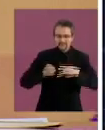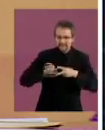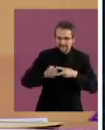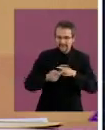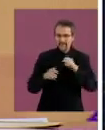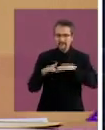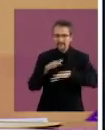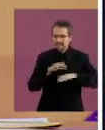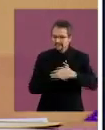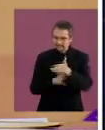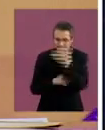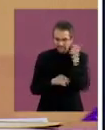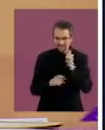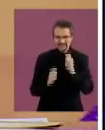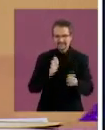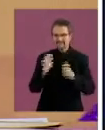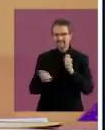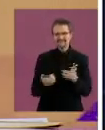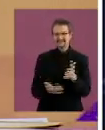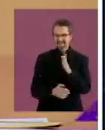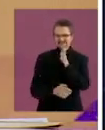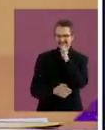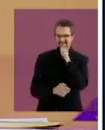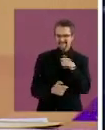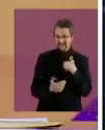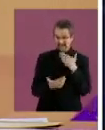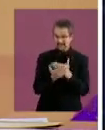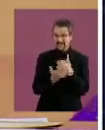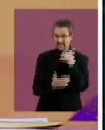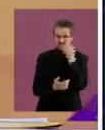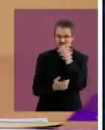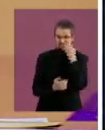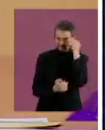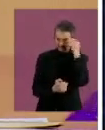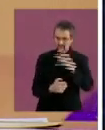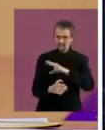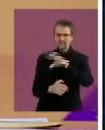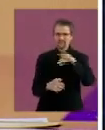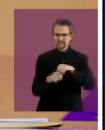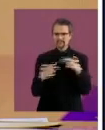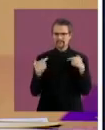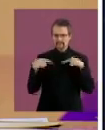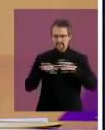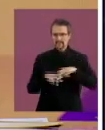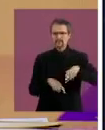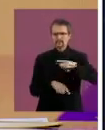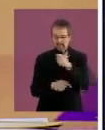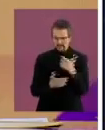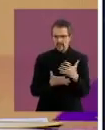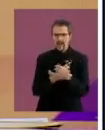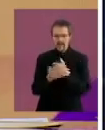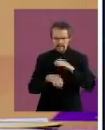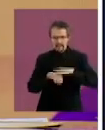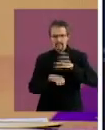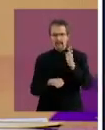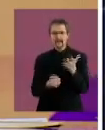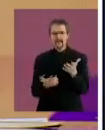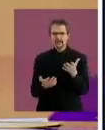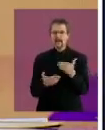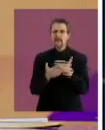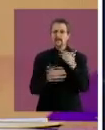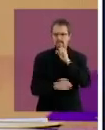eh finalmente la elección se decide el 24 el día 2 de junio próximo eh